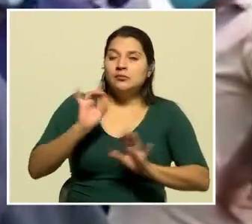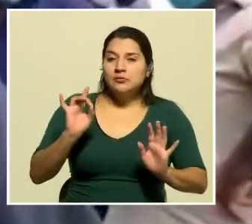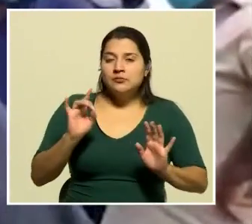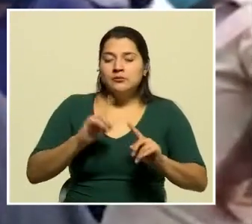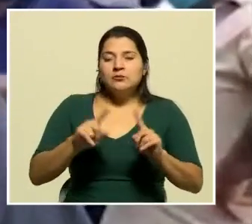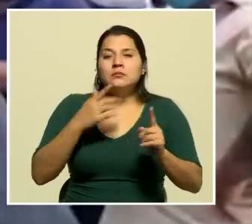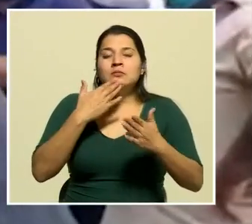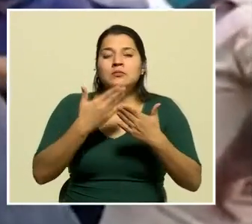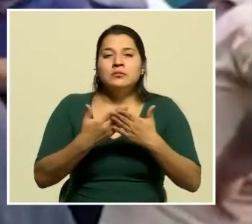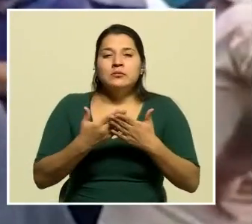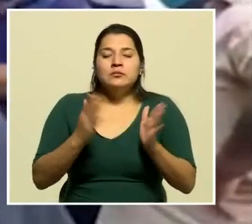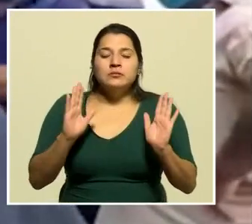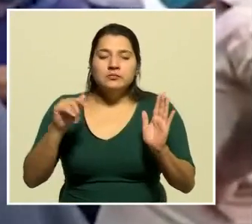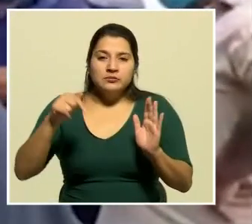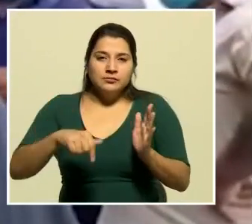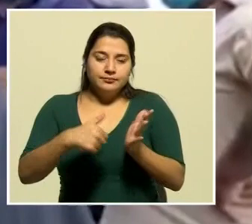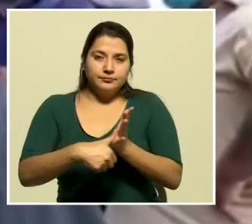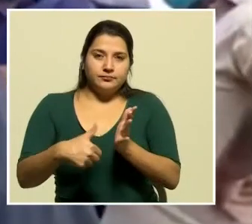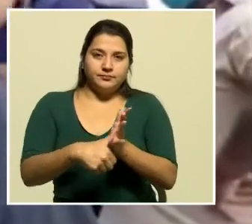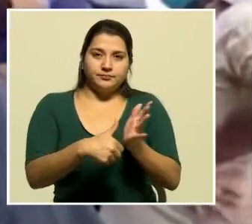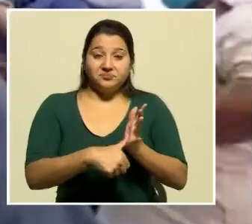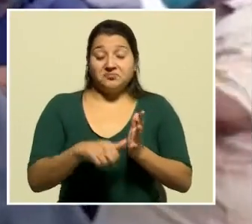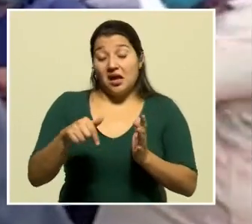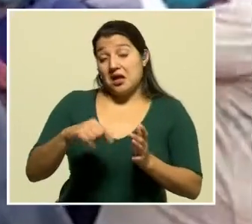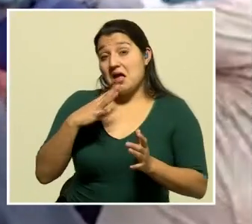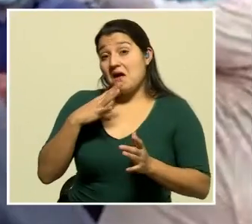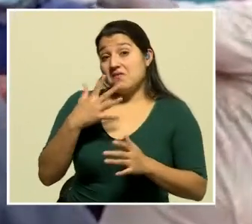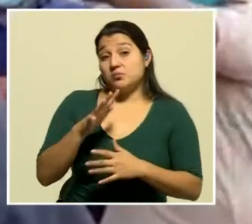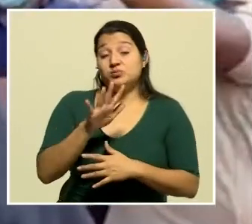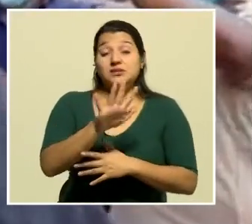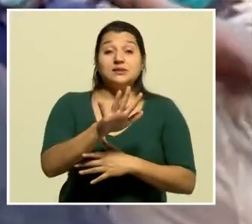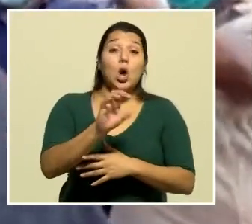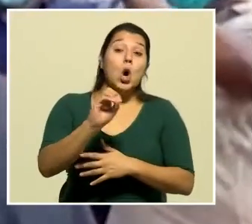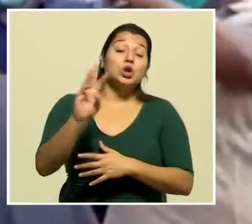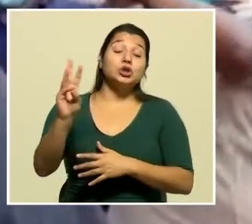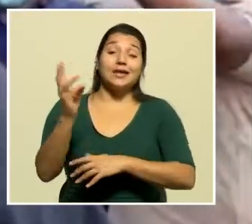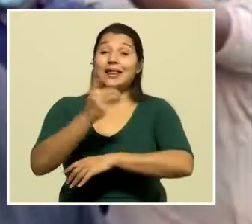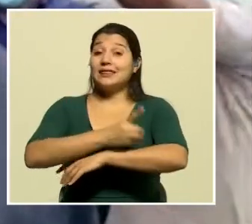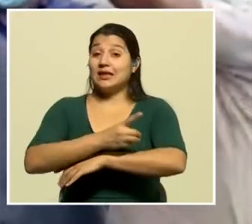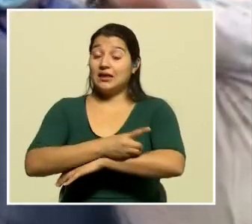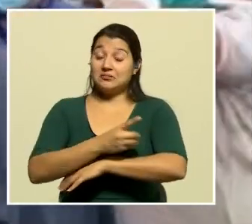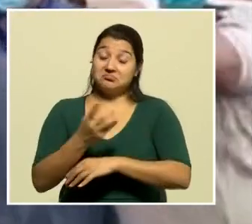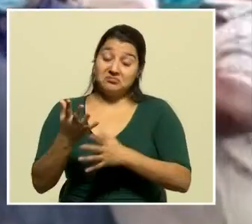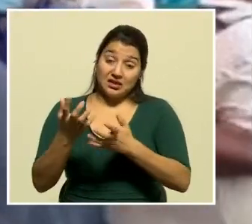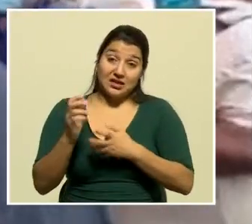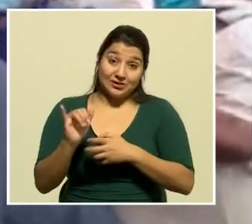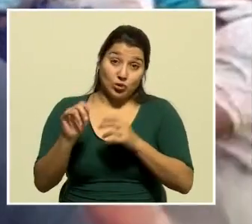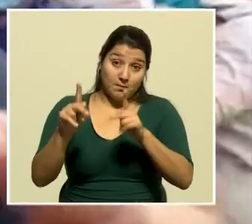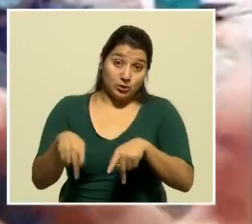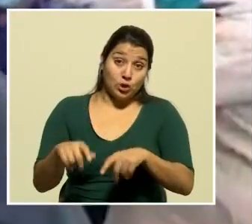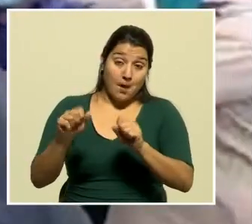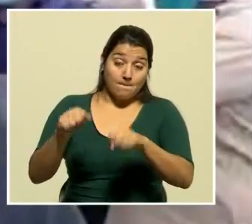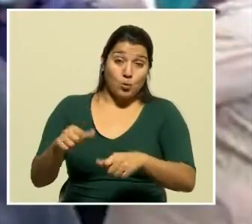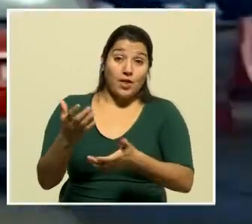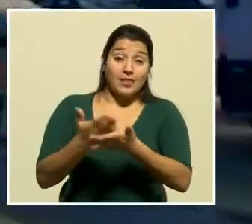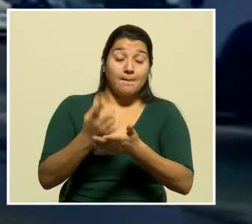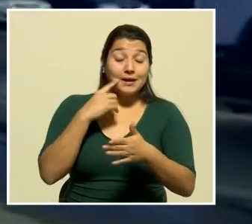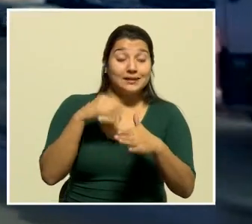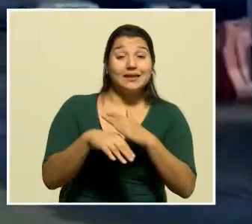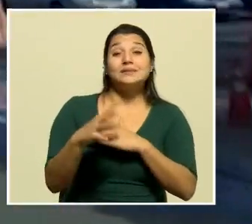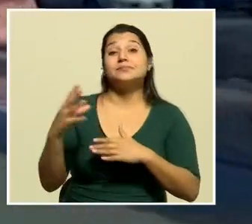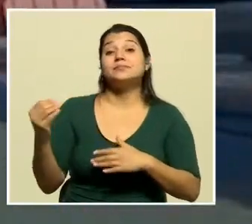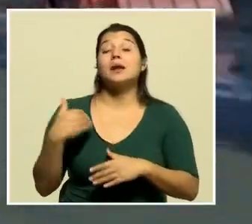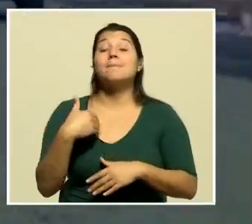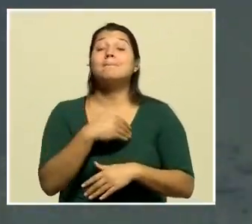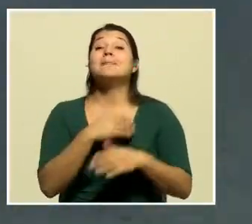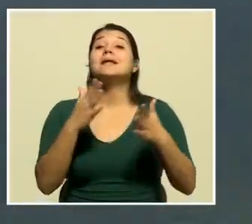Pero bueno, aquí se tiró a votación y se está hablando de 5 o 6 días, más o menos lo que quiere la gente que nos den para poder entrar y salir. El